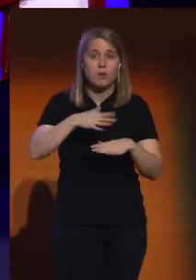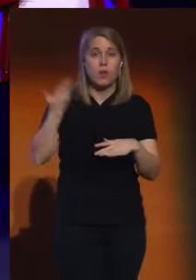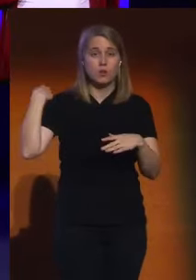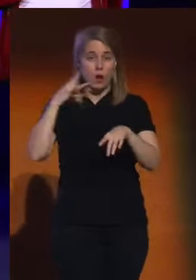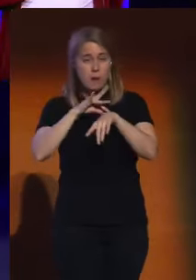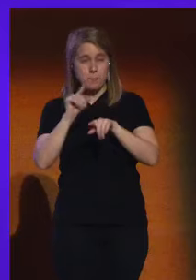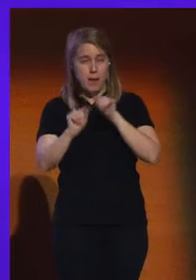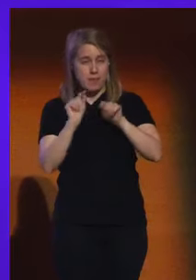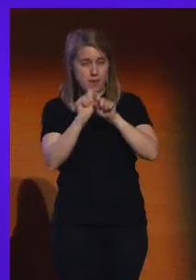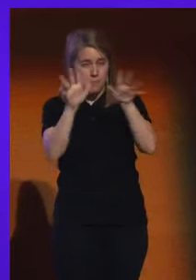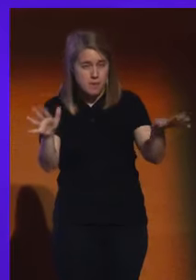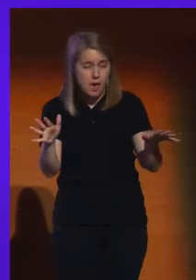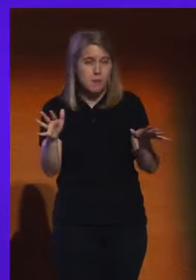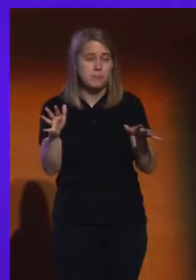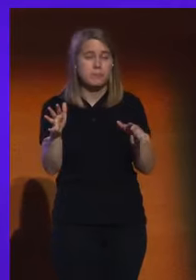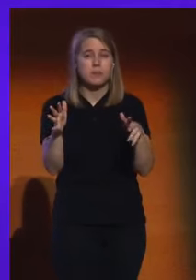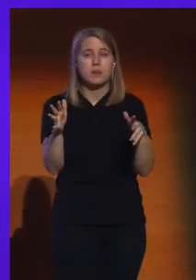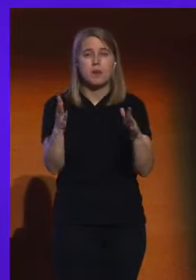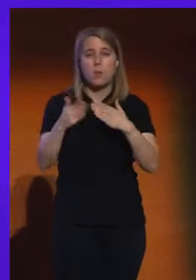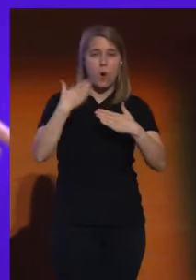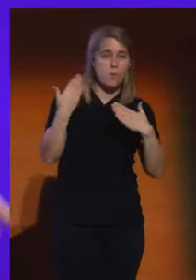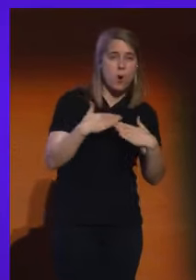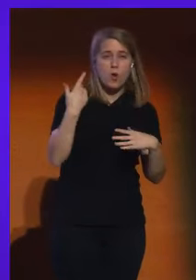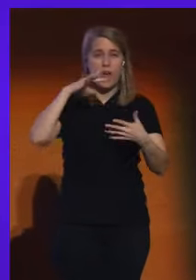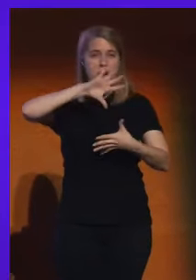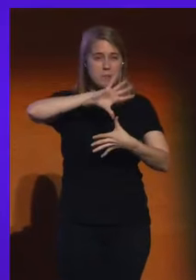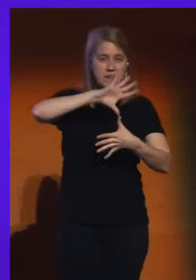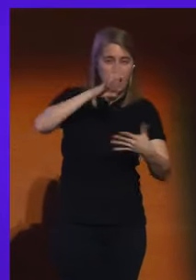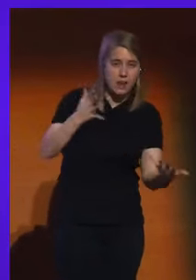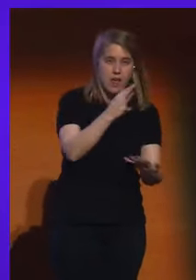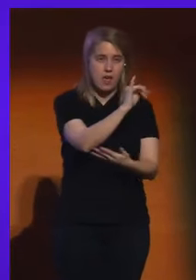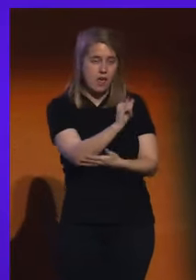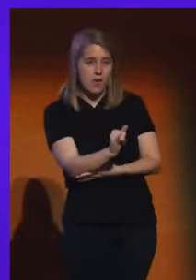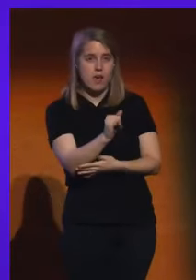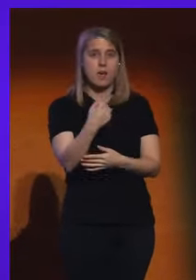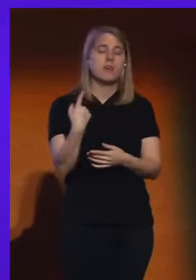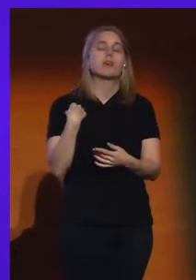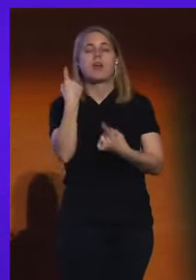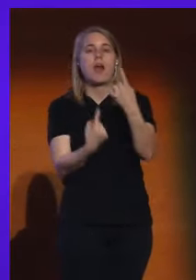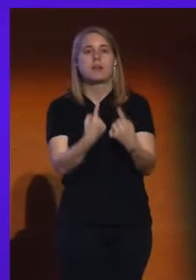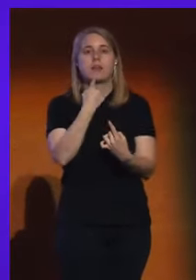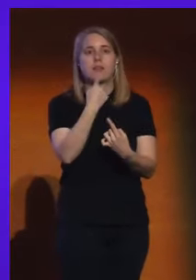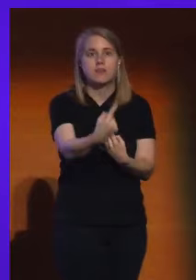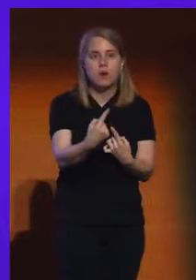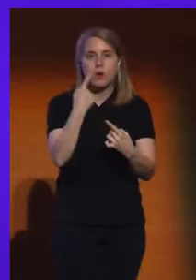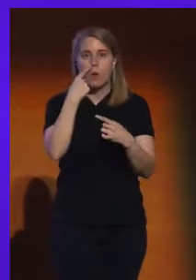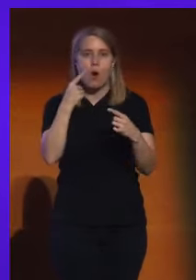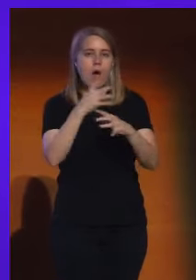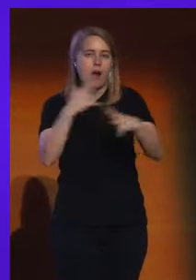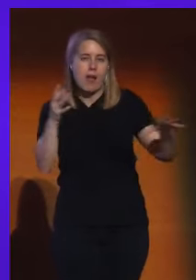la pandemia, hubo una extraña moda americana y pasajera que alguien bautizó como la Gran